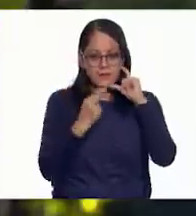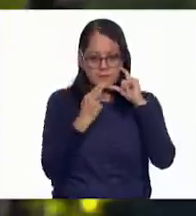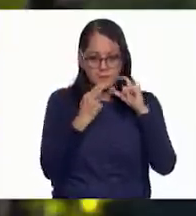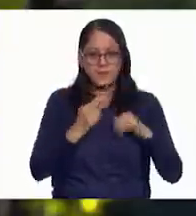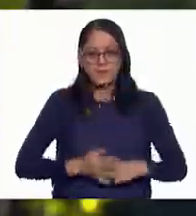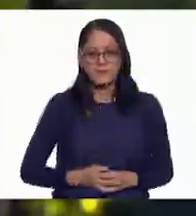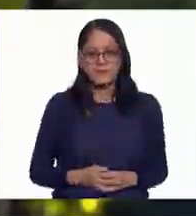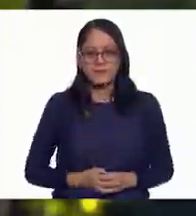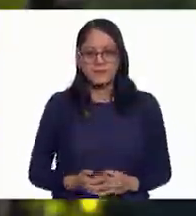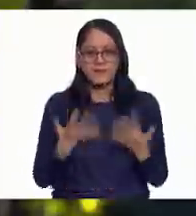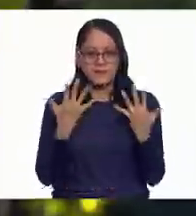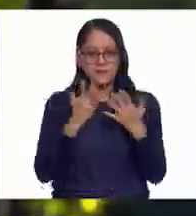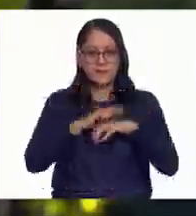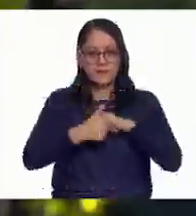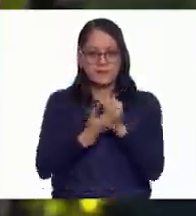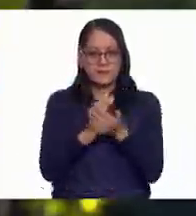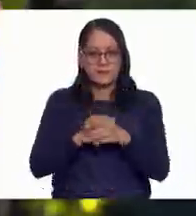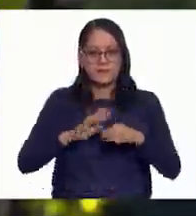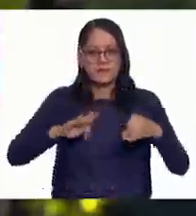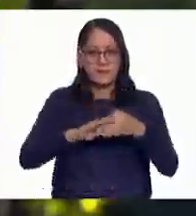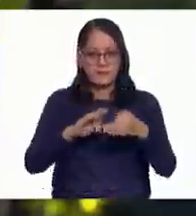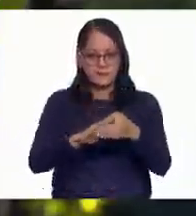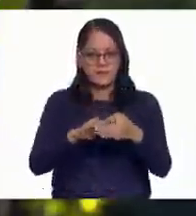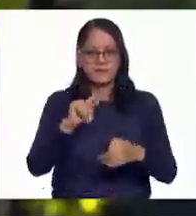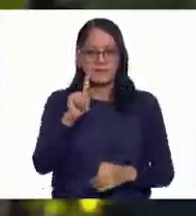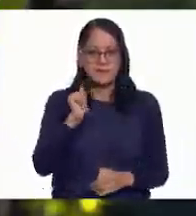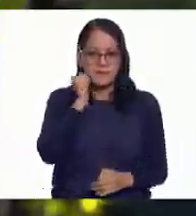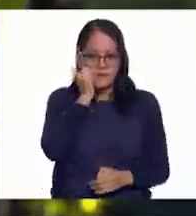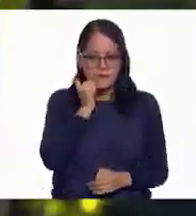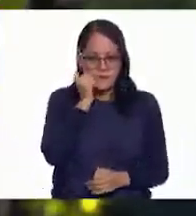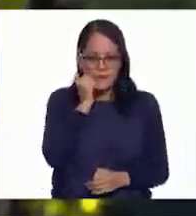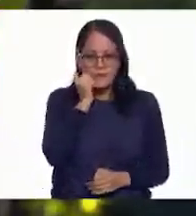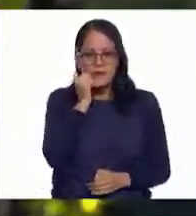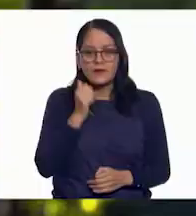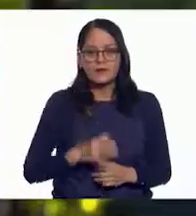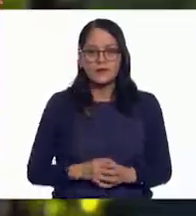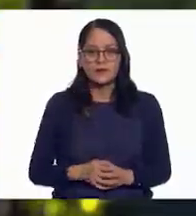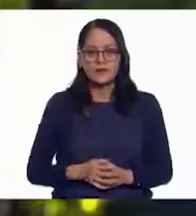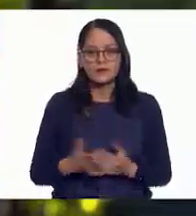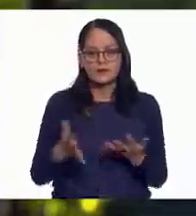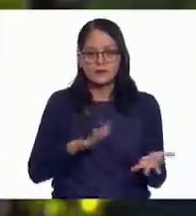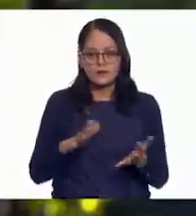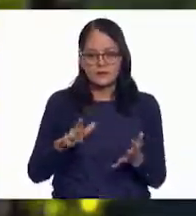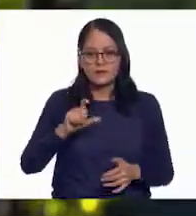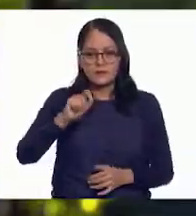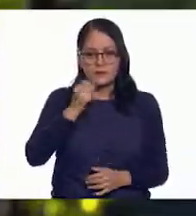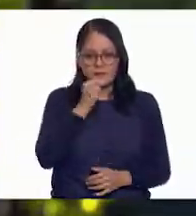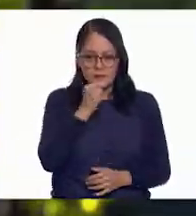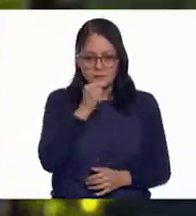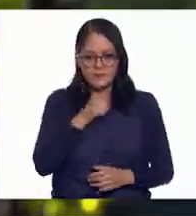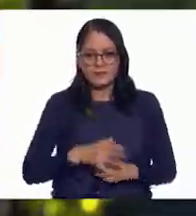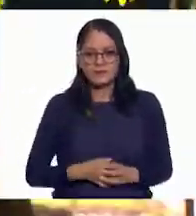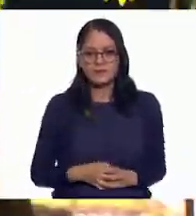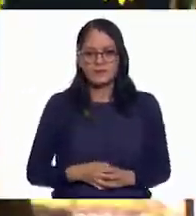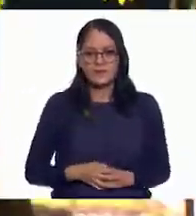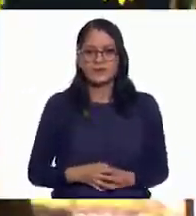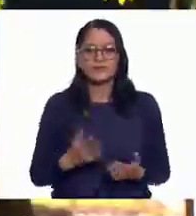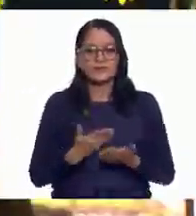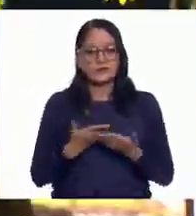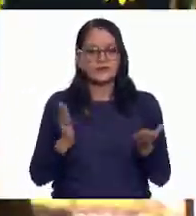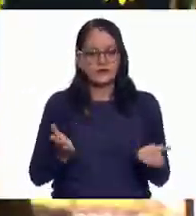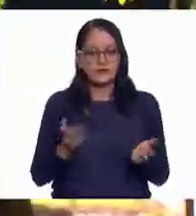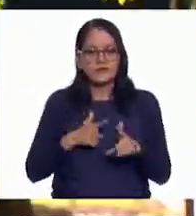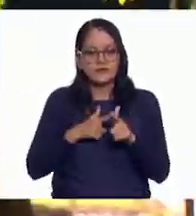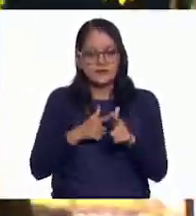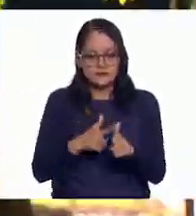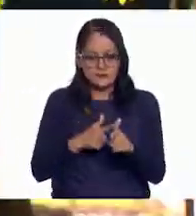cubrebocas. Lava tus manos frecuentemente con agua y con jabón por lo menos durante 20 segundos. Ahora